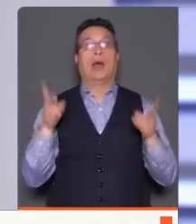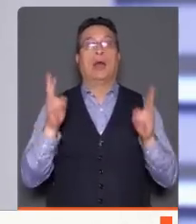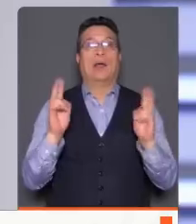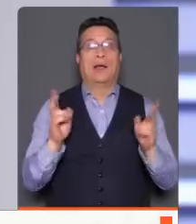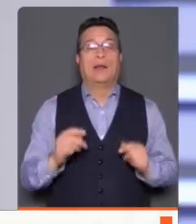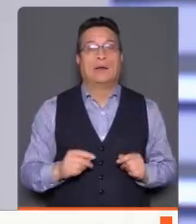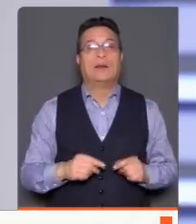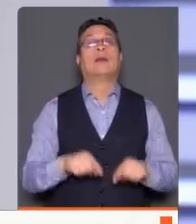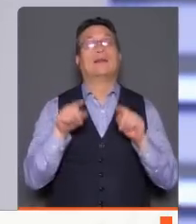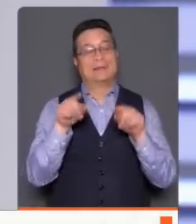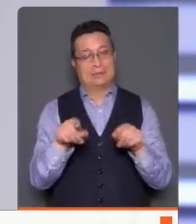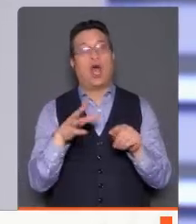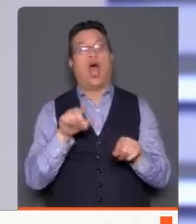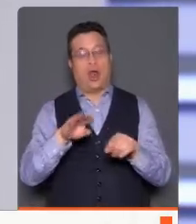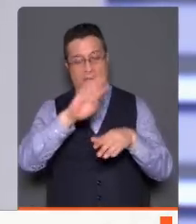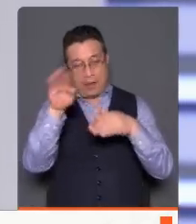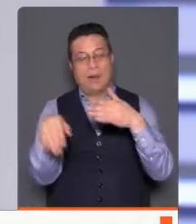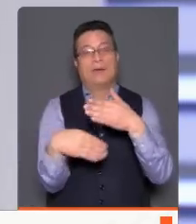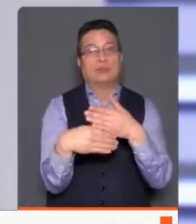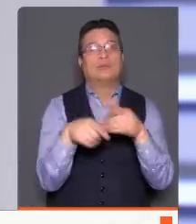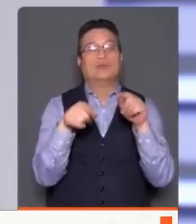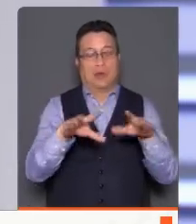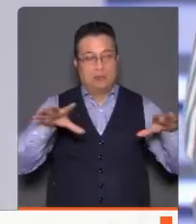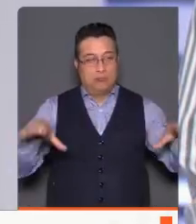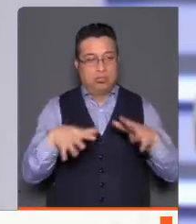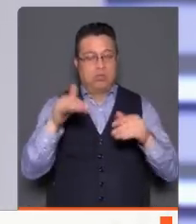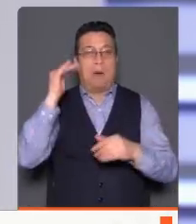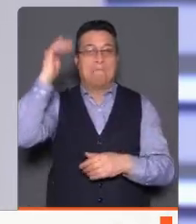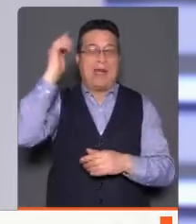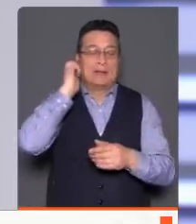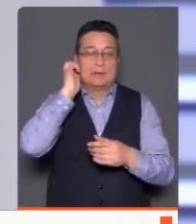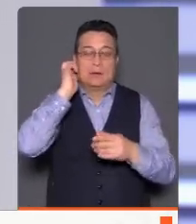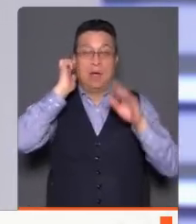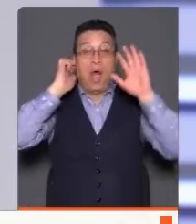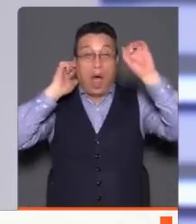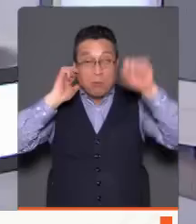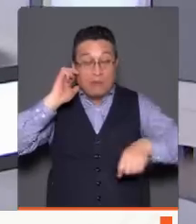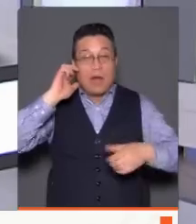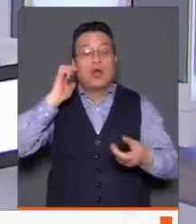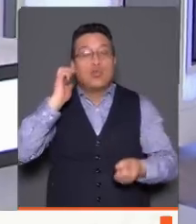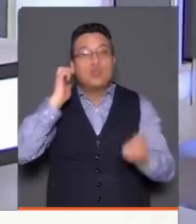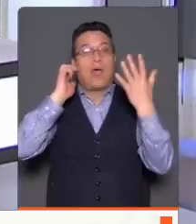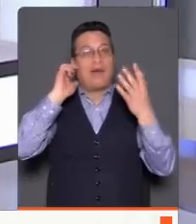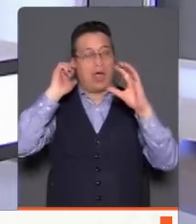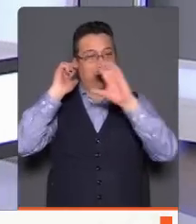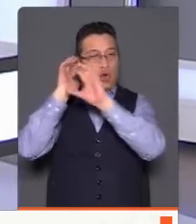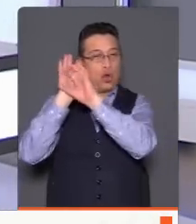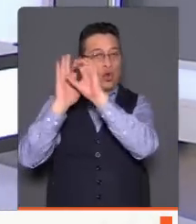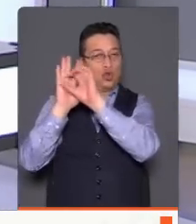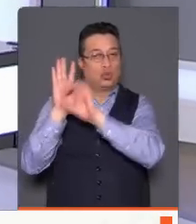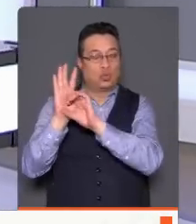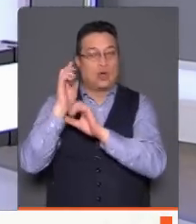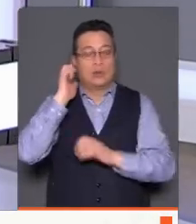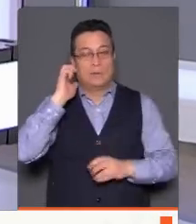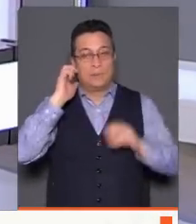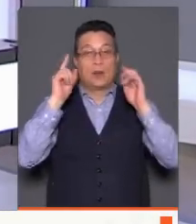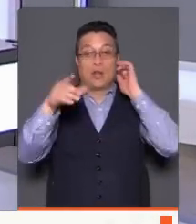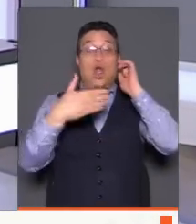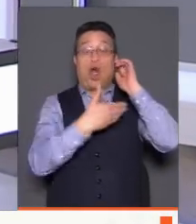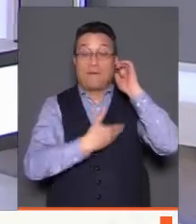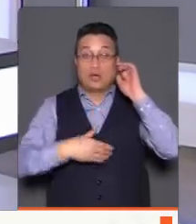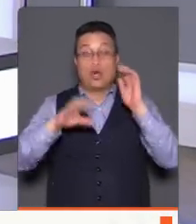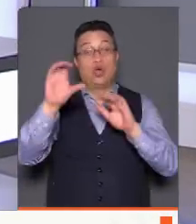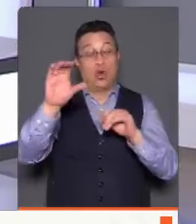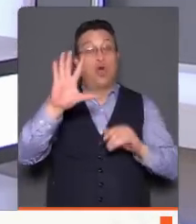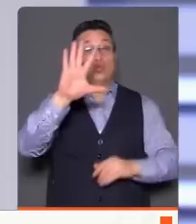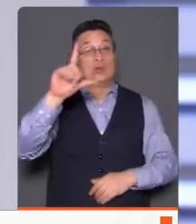es complementario al esfuerzo principal, que es aprobar una nueva constitución. Pero el gobierno no quería los 4 séptimos, o sea, ya no lo que al final.